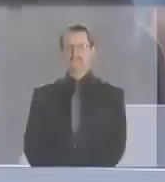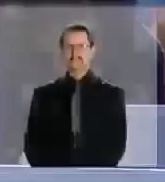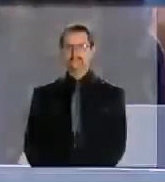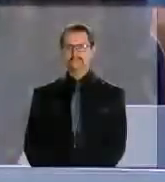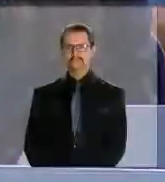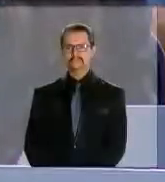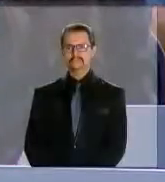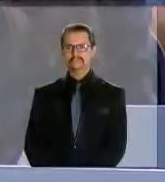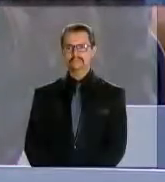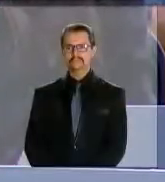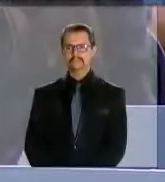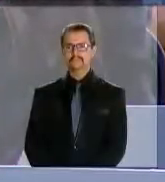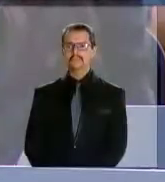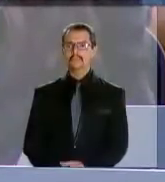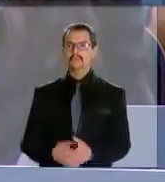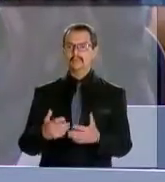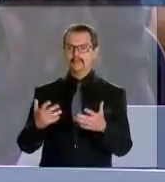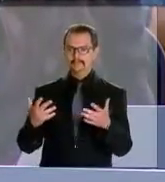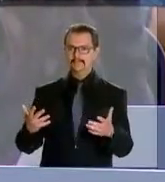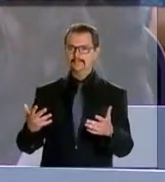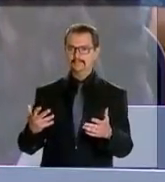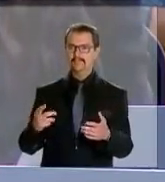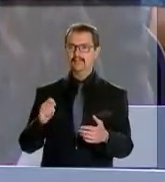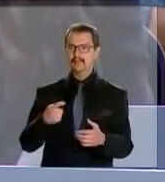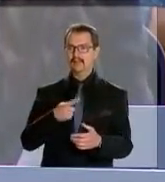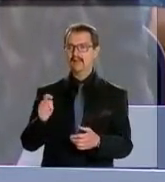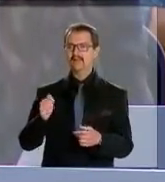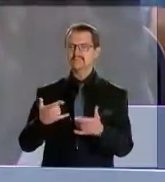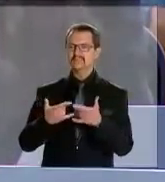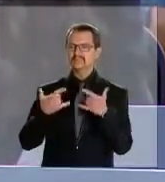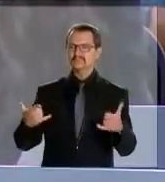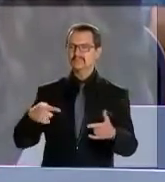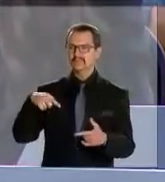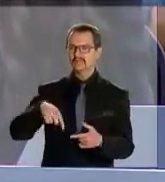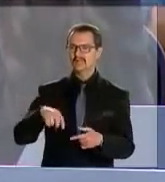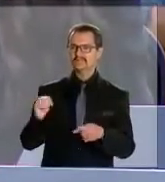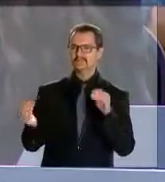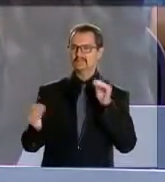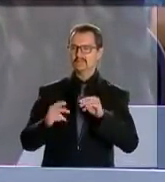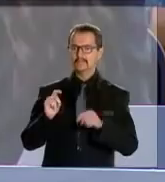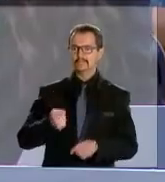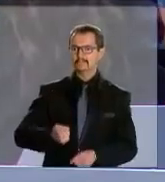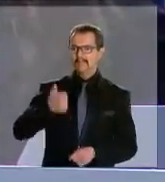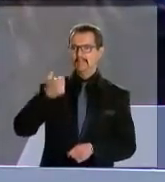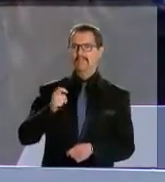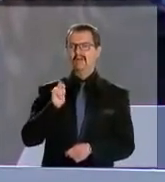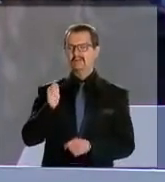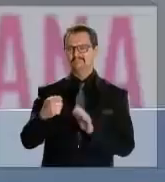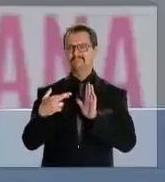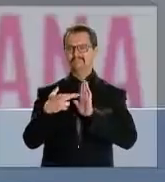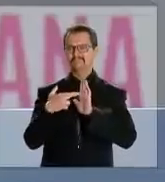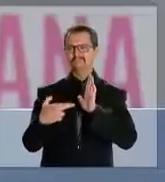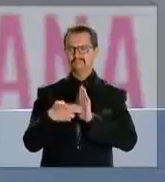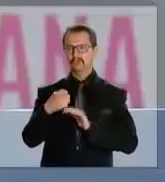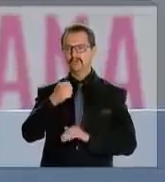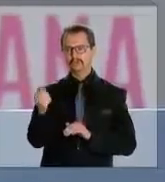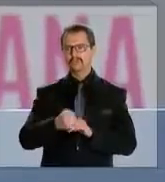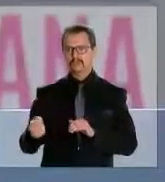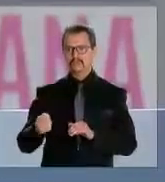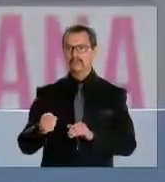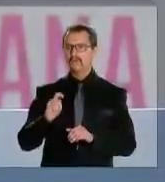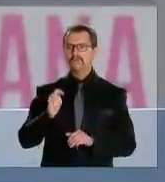pues así están las reglas de este histórico debate y el honor de empezar lo va a ser tuyo luis ángel